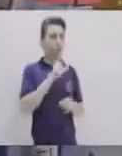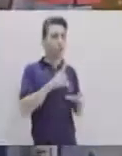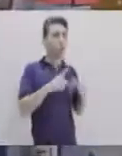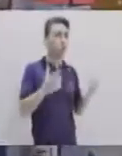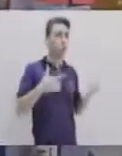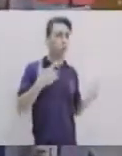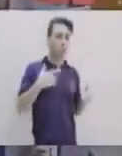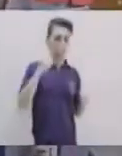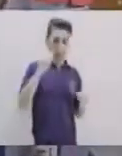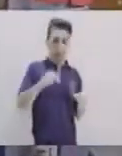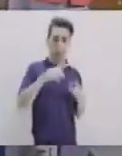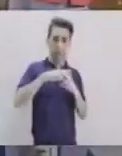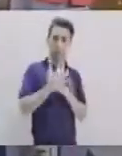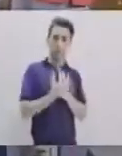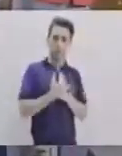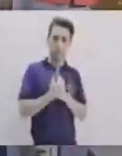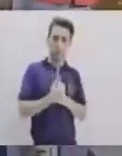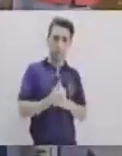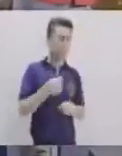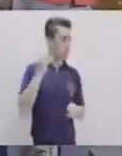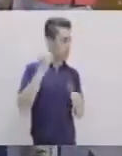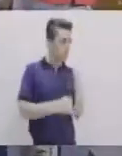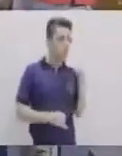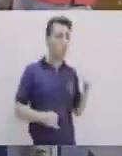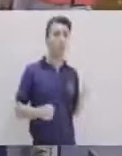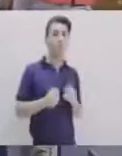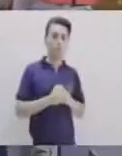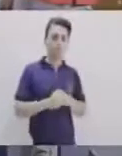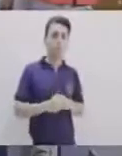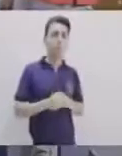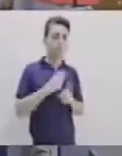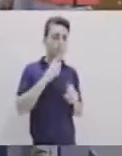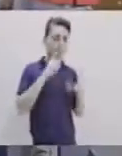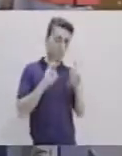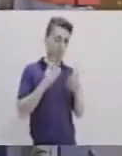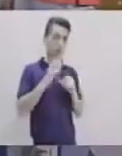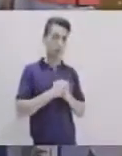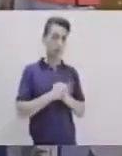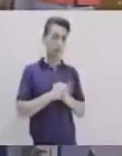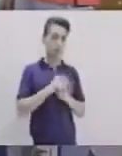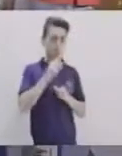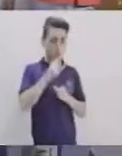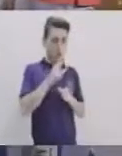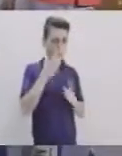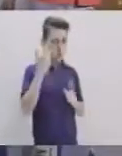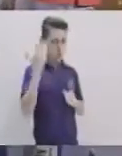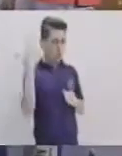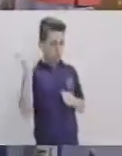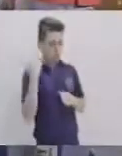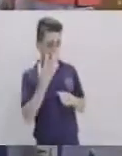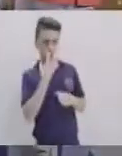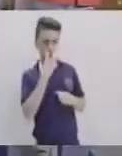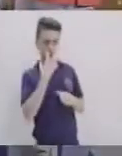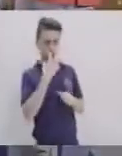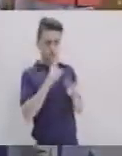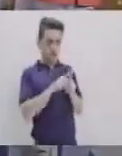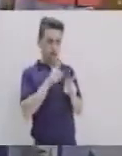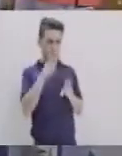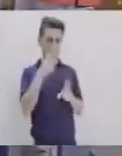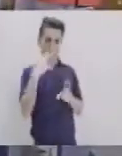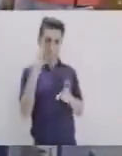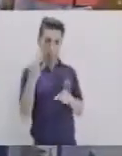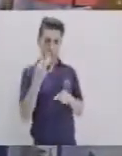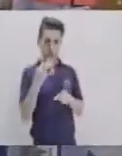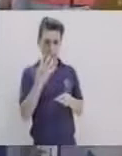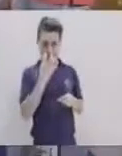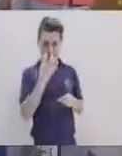esa situación? Y por último, vamos a hacer otra pregunta. ¿Te has enojado alguna vez con tus hermanos?